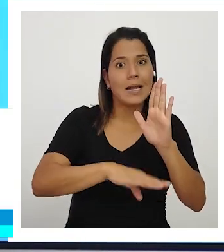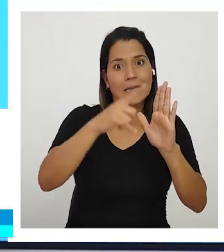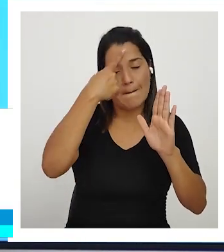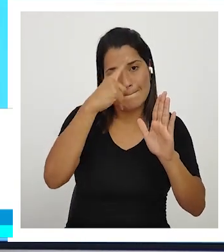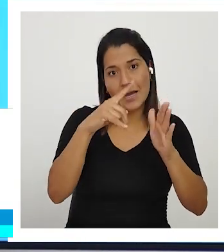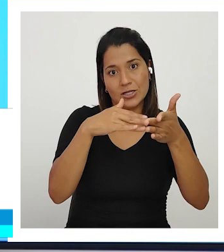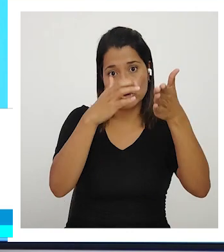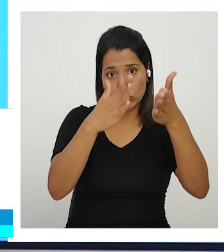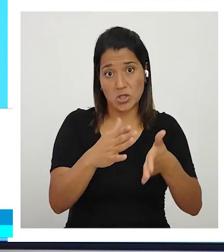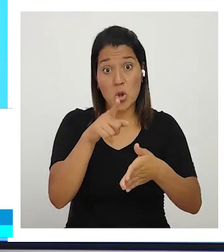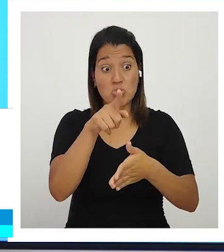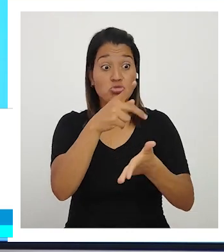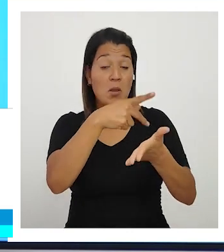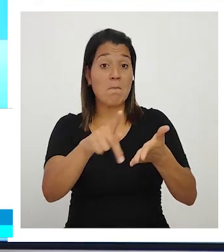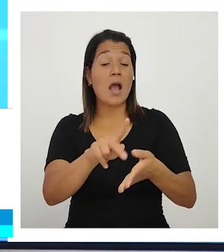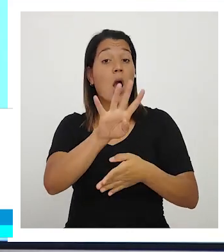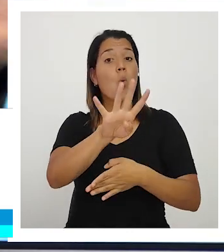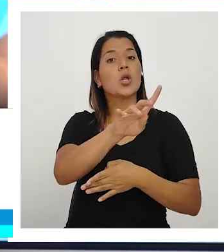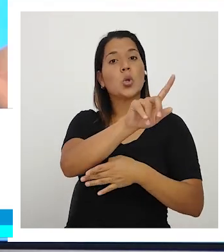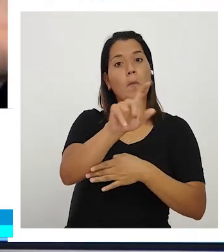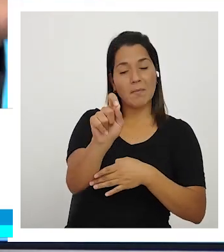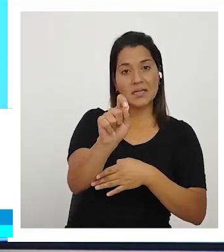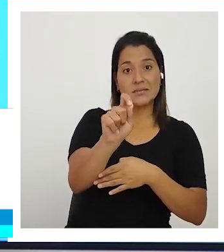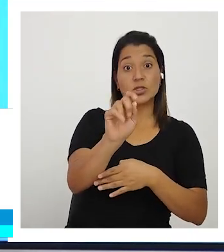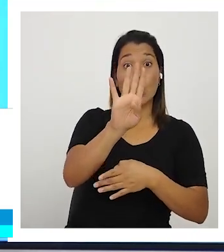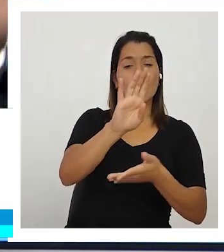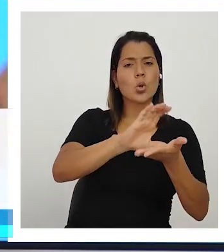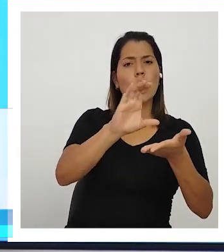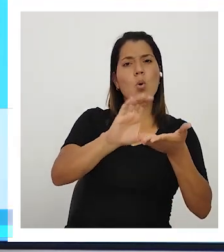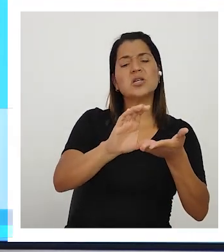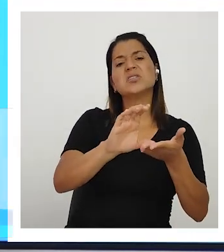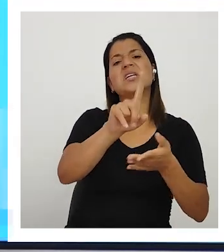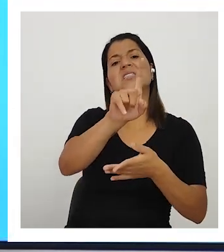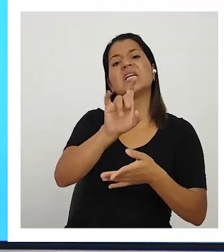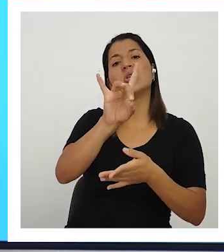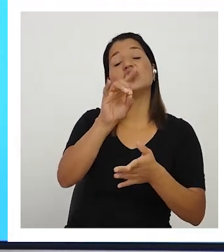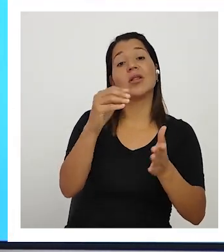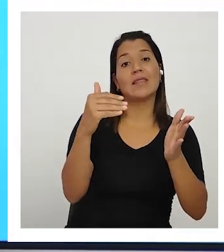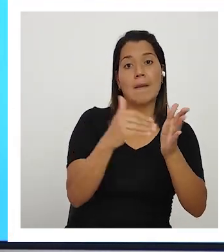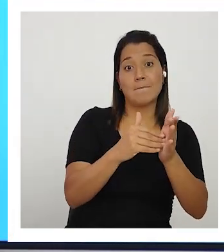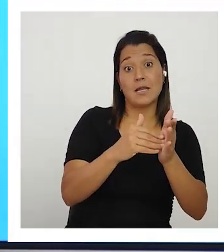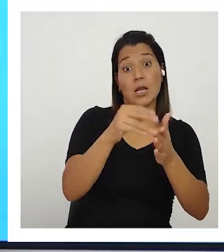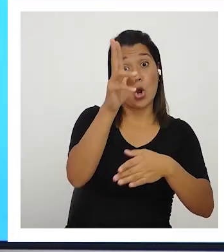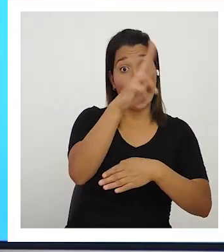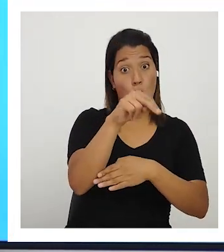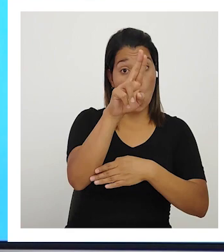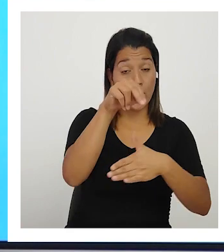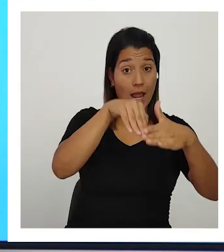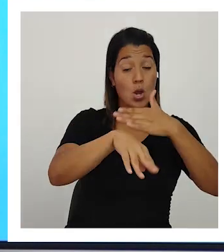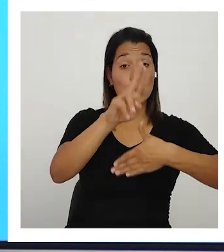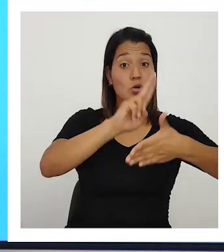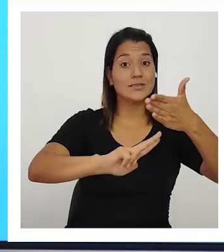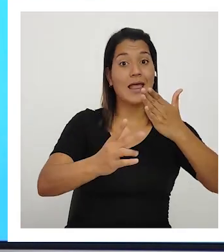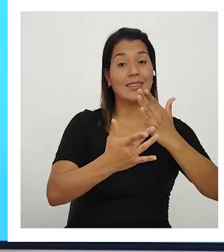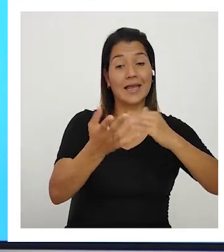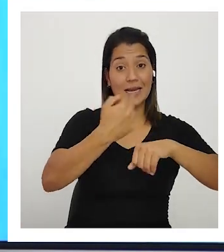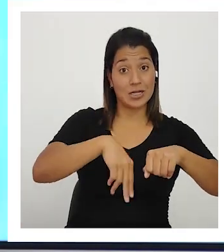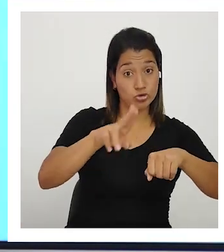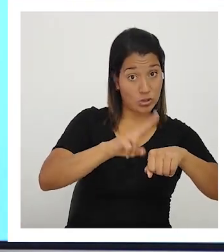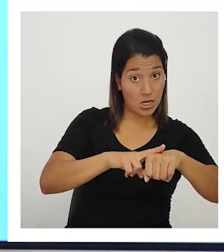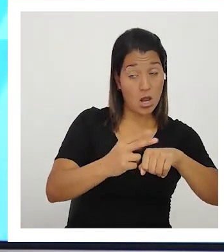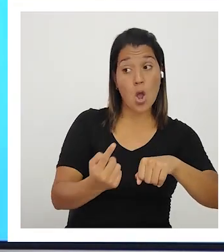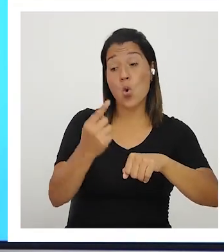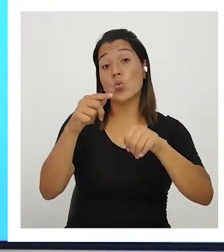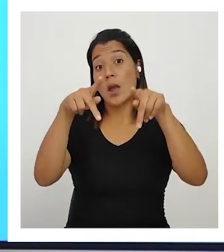un cuatrimestre y 4 materias con 180.000 colones en la Universidad Técnica Nacional, ¿verdad? Es decir, para una persona que pueda